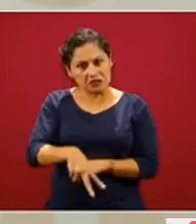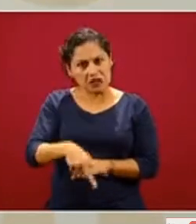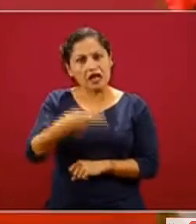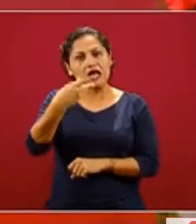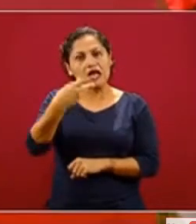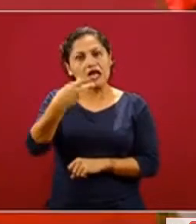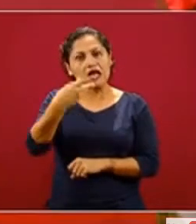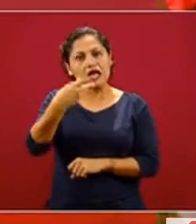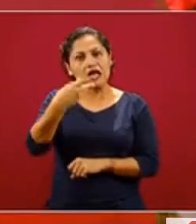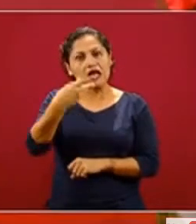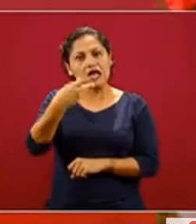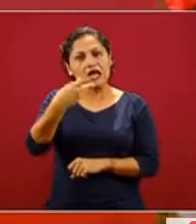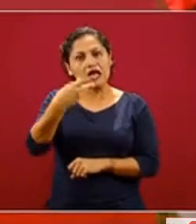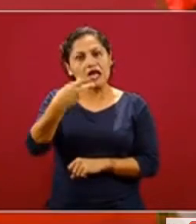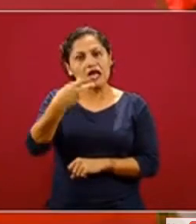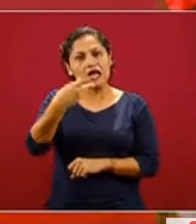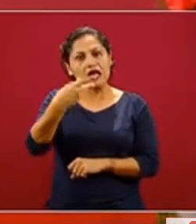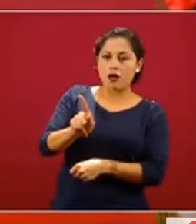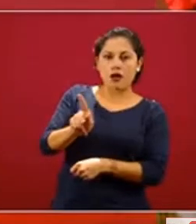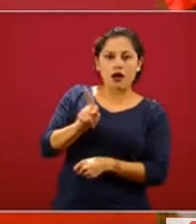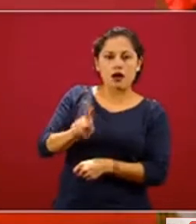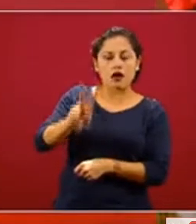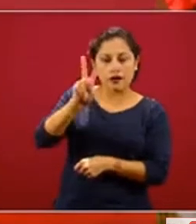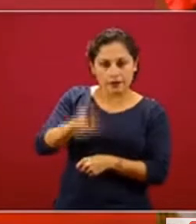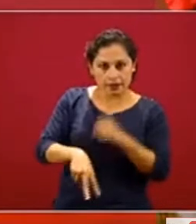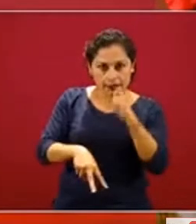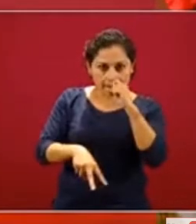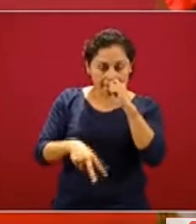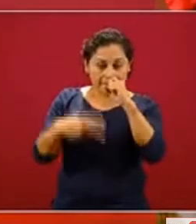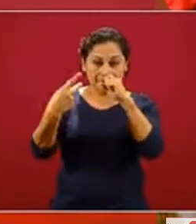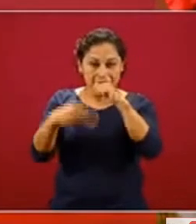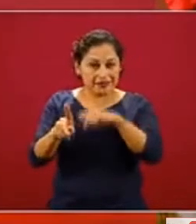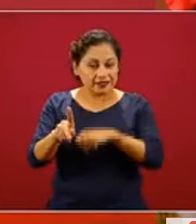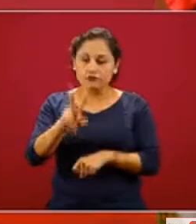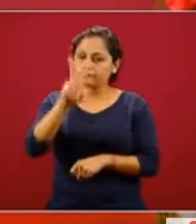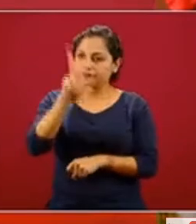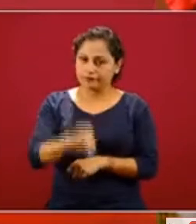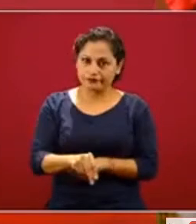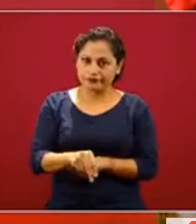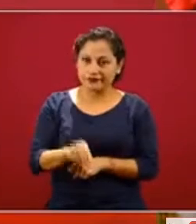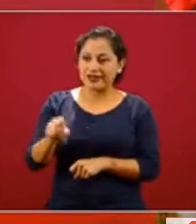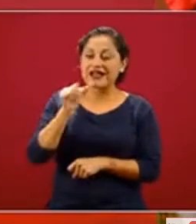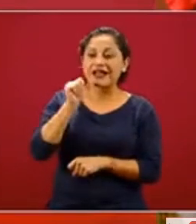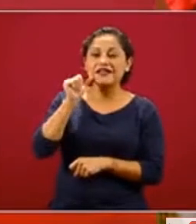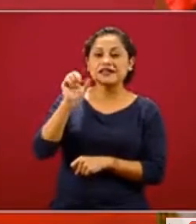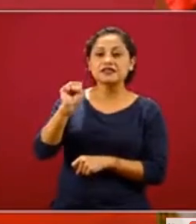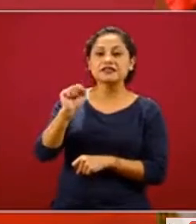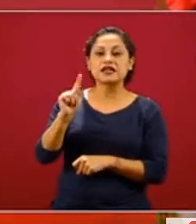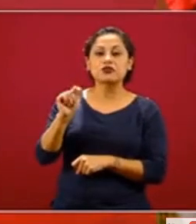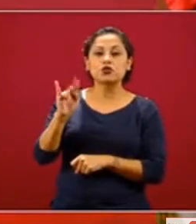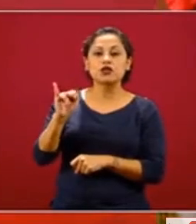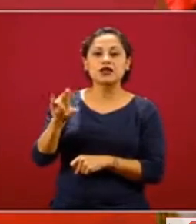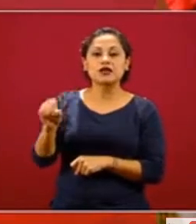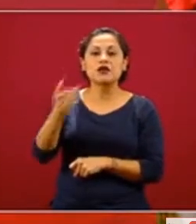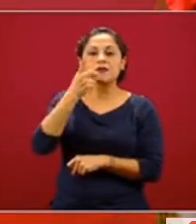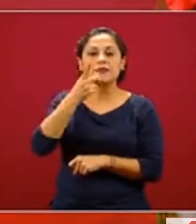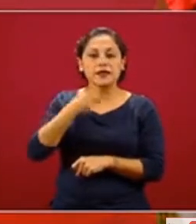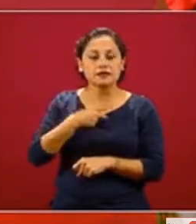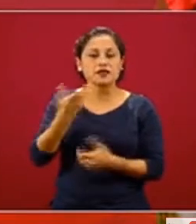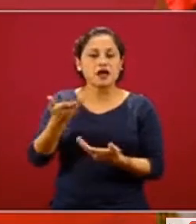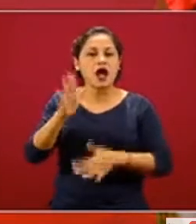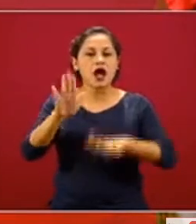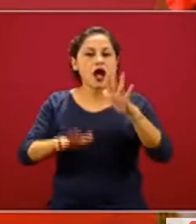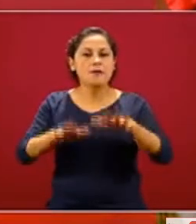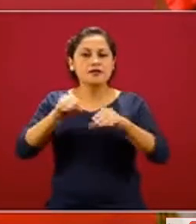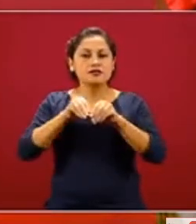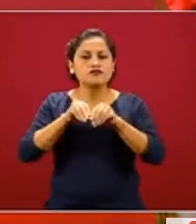Y ayer comentábamos con Saturnino Reyes, quien hizo la pregunta, empiezan a hacerse olas informativas que,